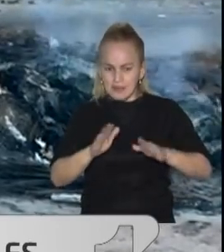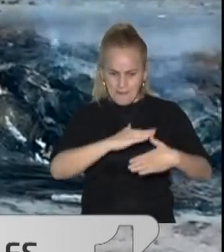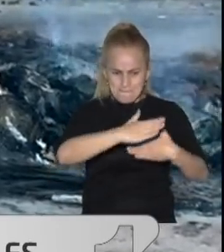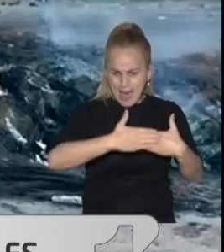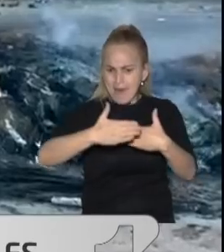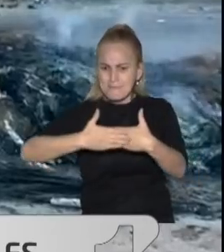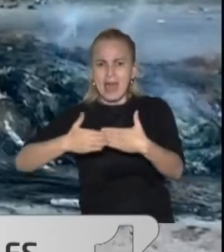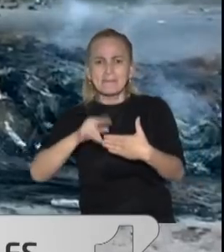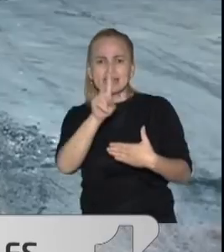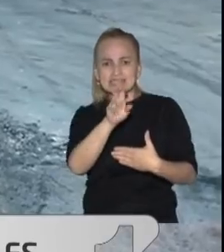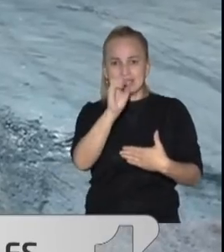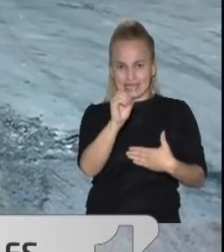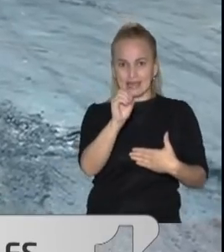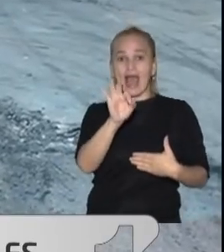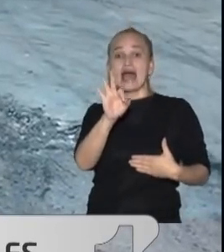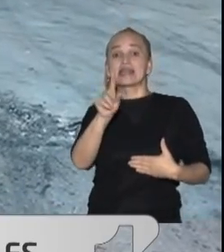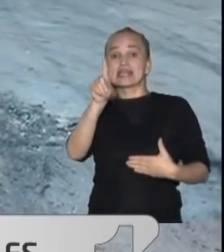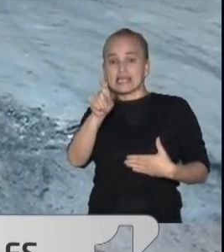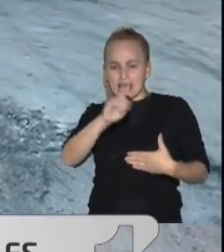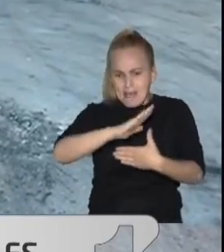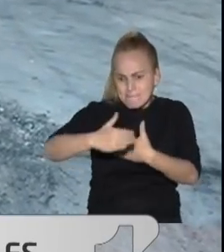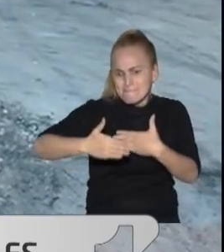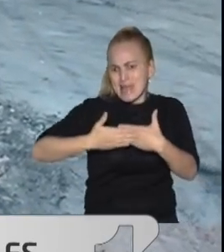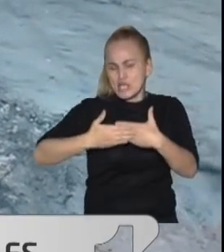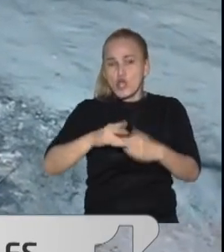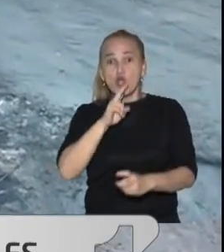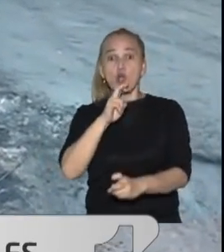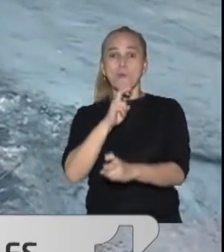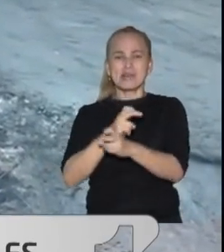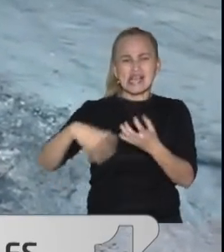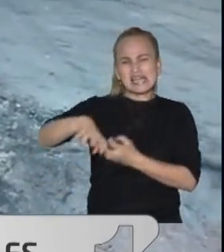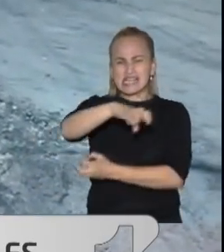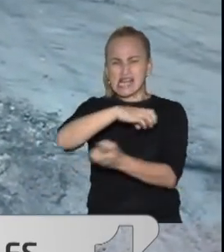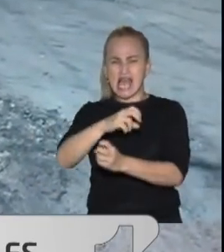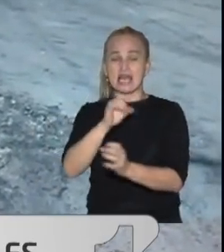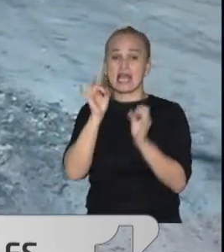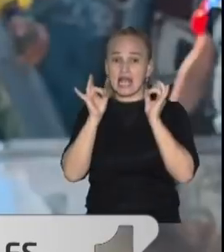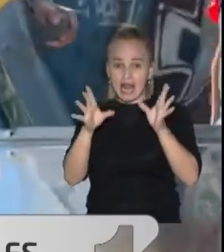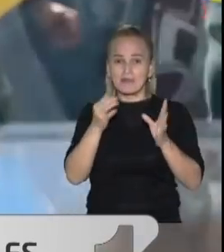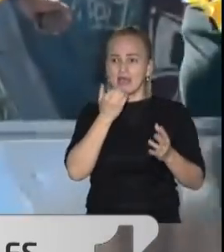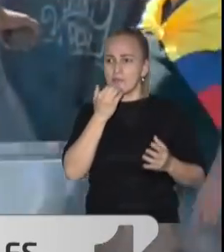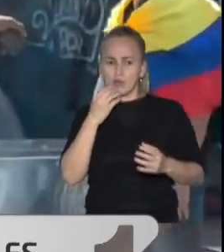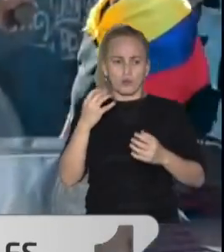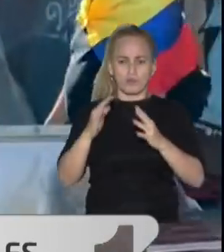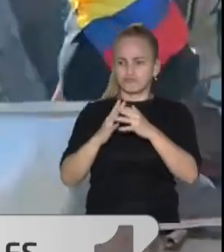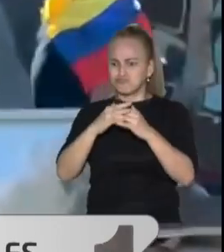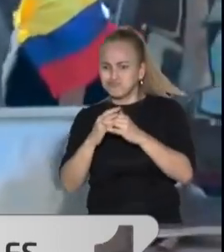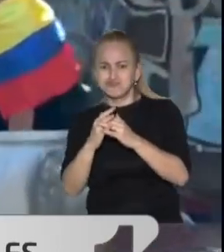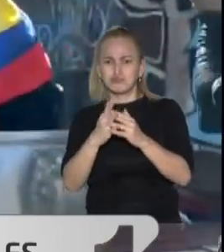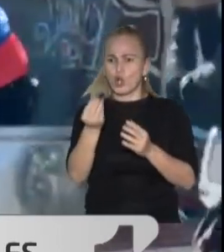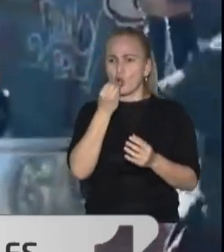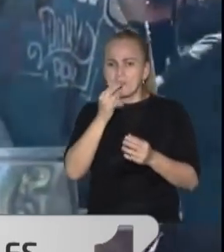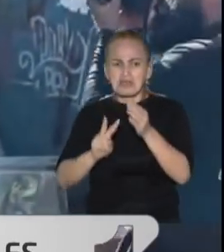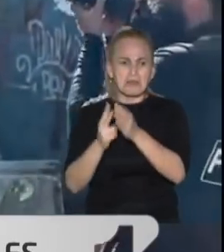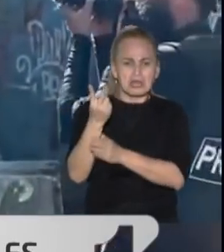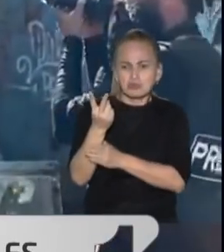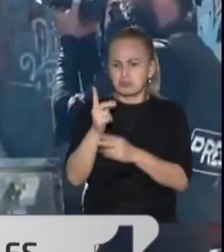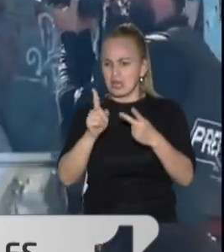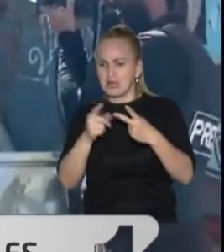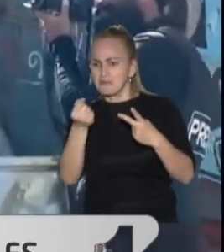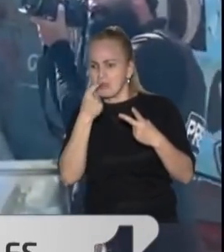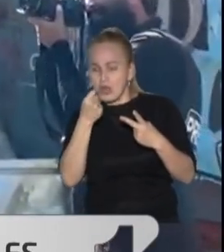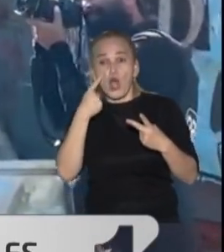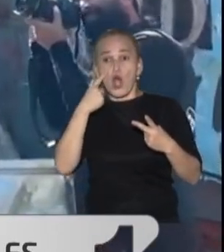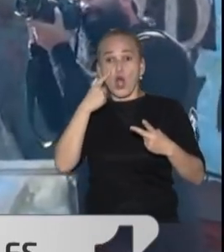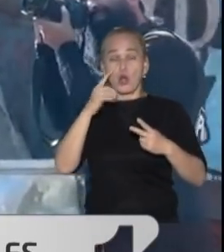bloqueos, 36 son de gravedad. Ante las afectaciones en la distribución de alimentos y elementos de salud, el jefe de Estado ordenó